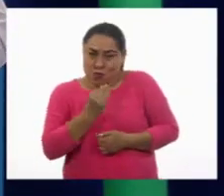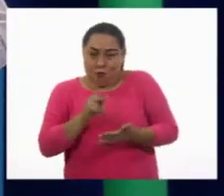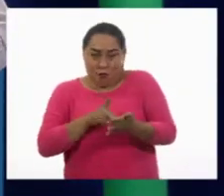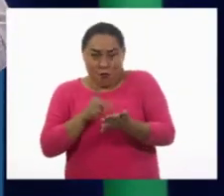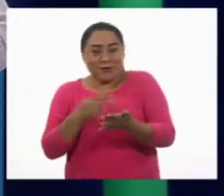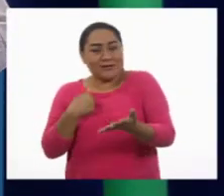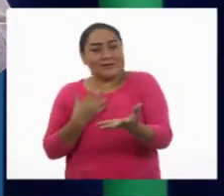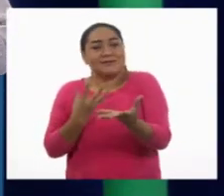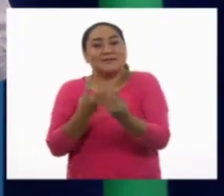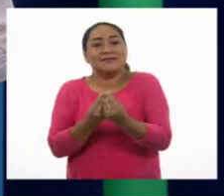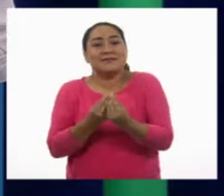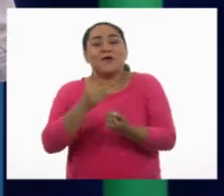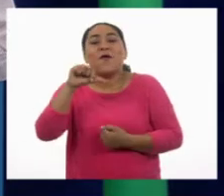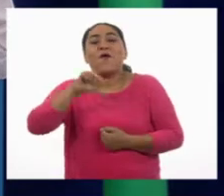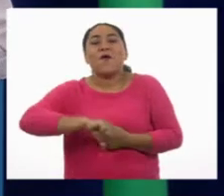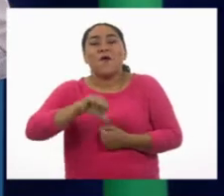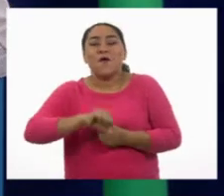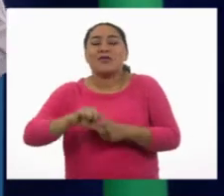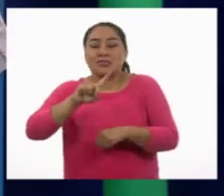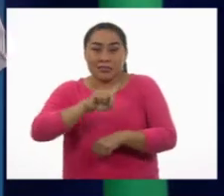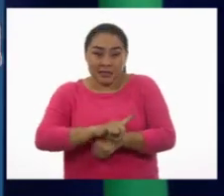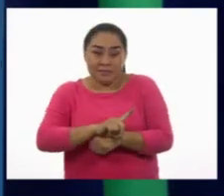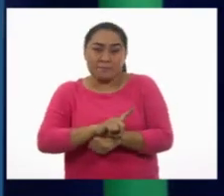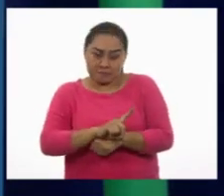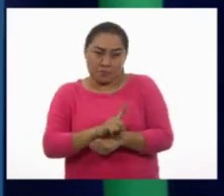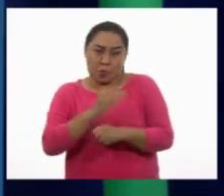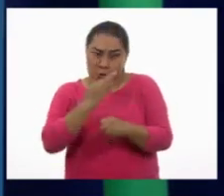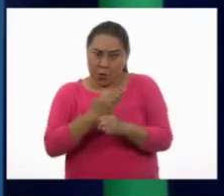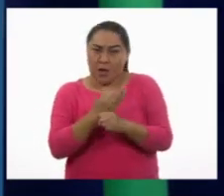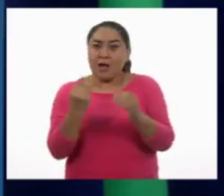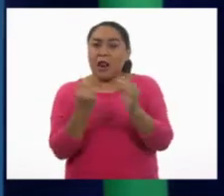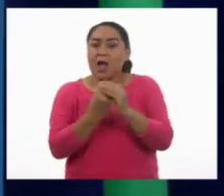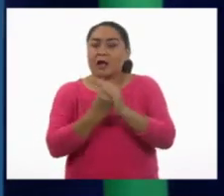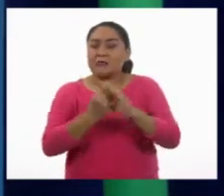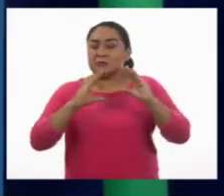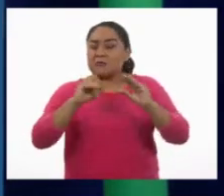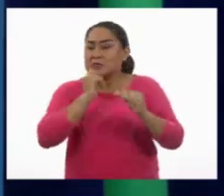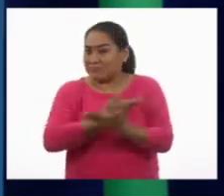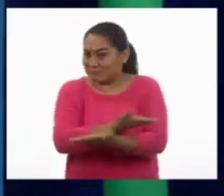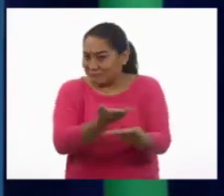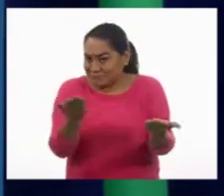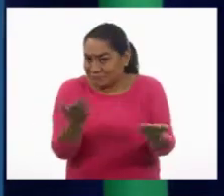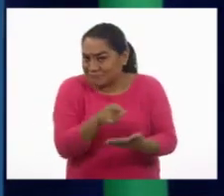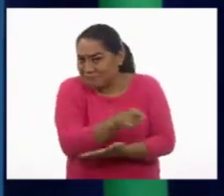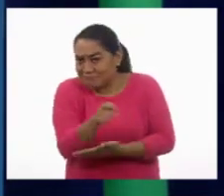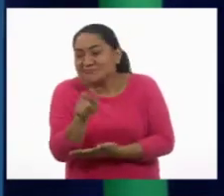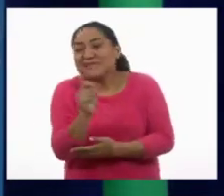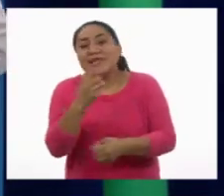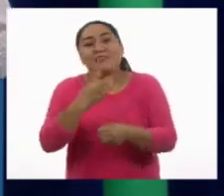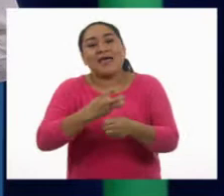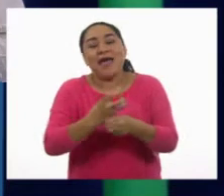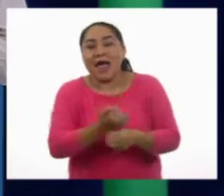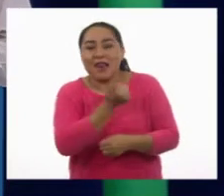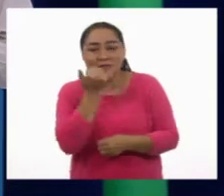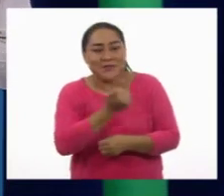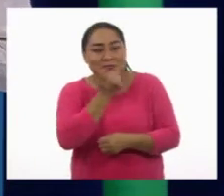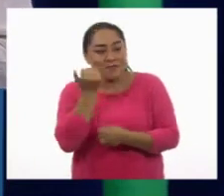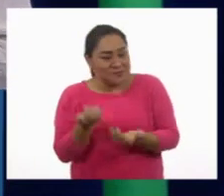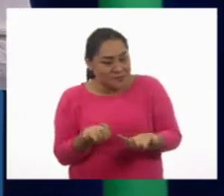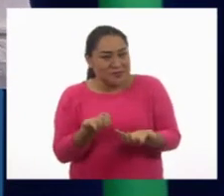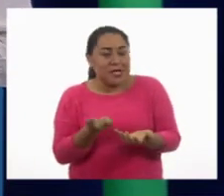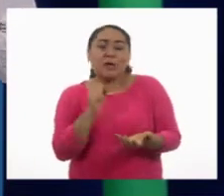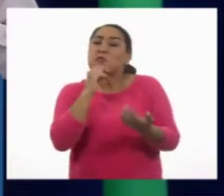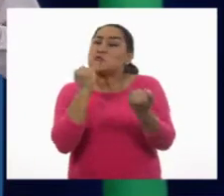día de hoy. Vamos a compartir esta sesión con ustedes, estudiantes de tercer grado, así como